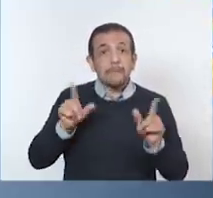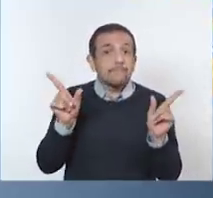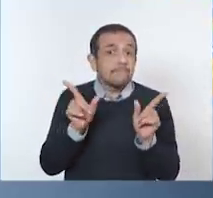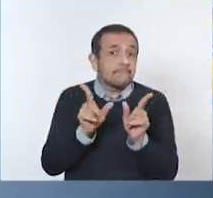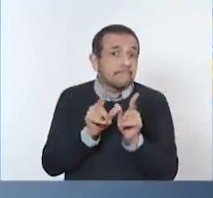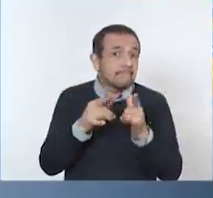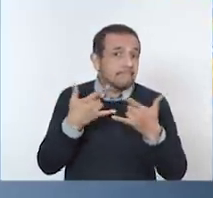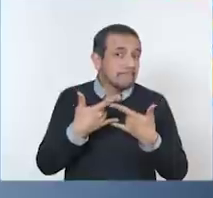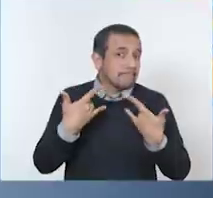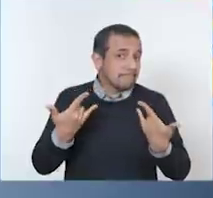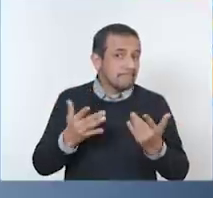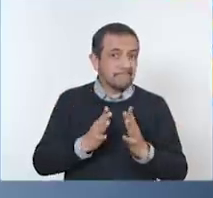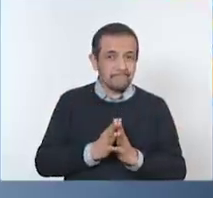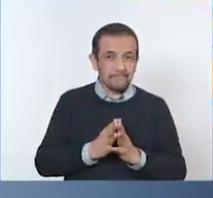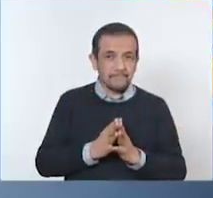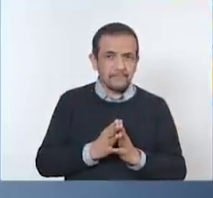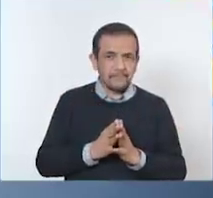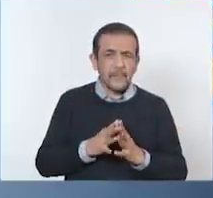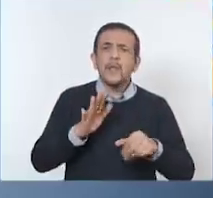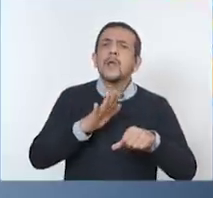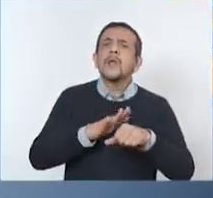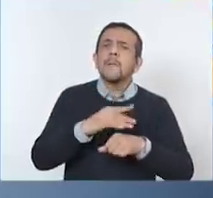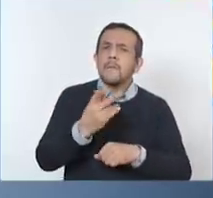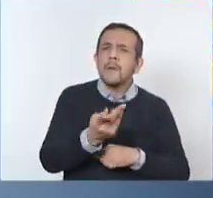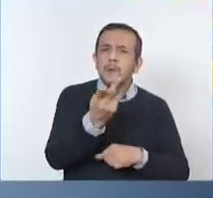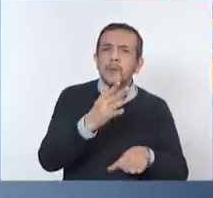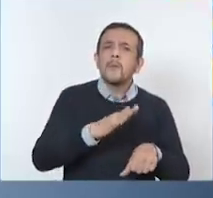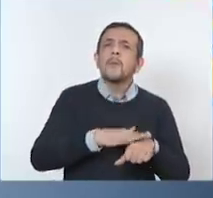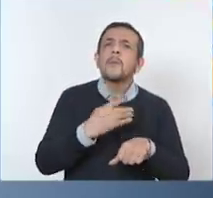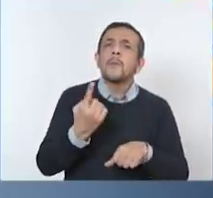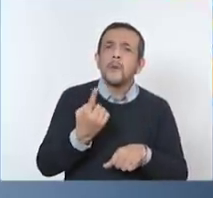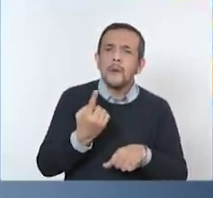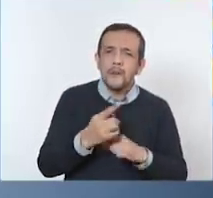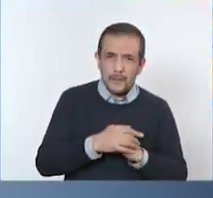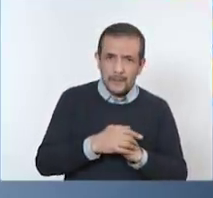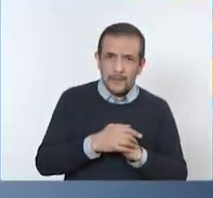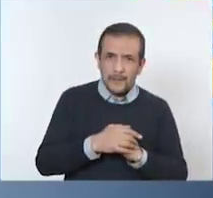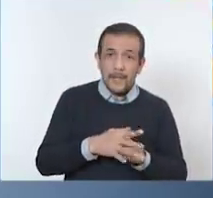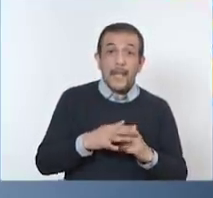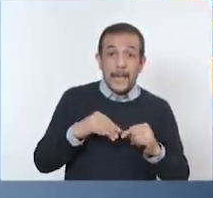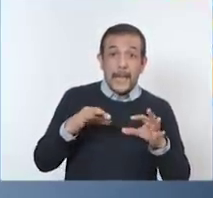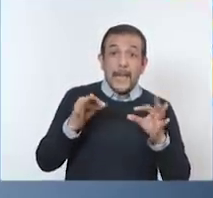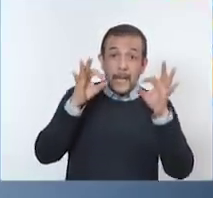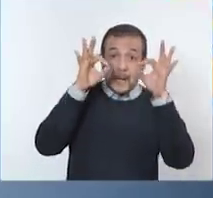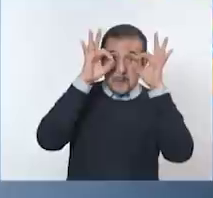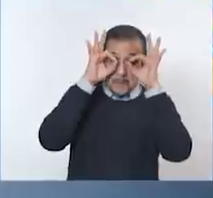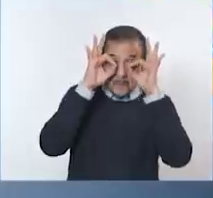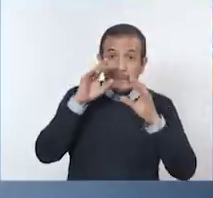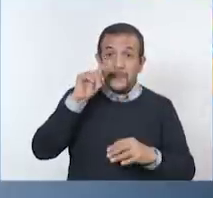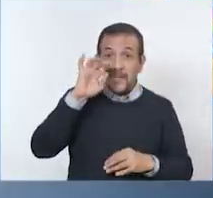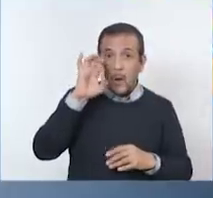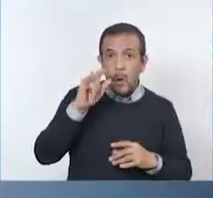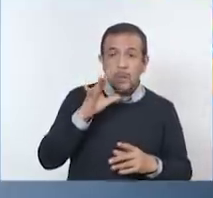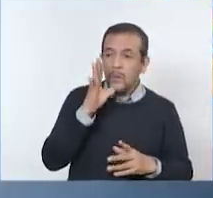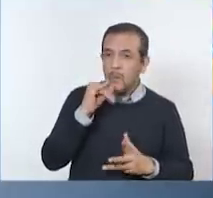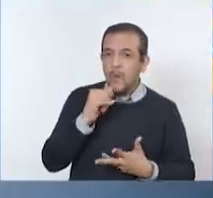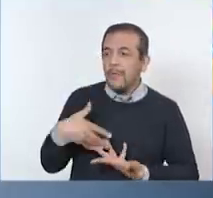esta leyenda. ¿Por qué creen que el tecolote ya no pudo convivir con el resto de los pájaros?